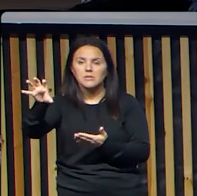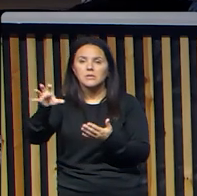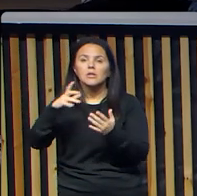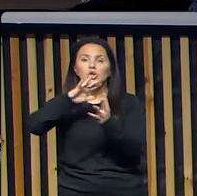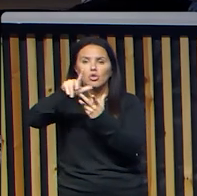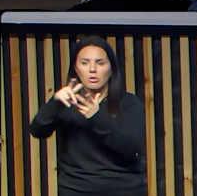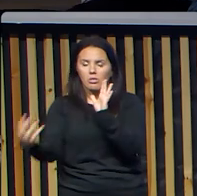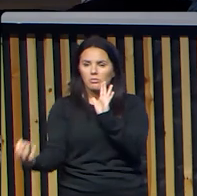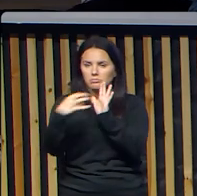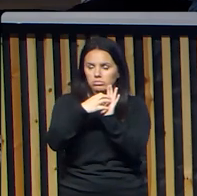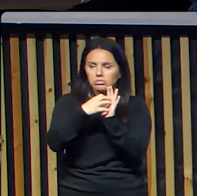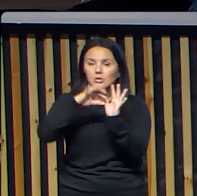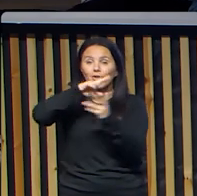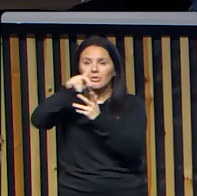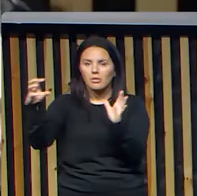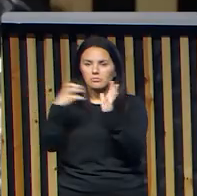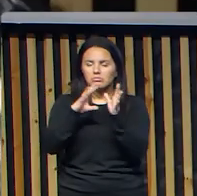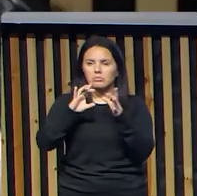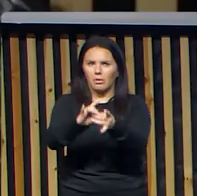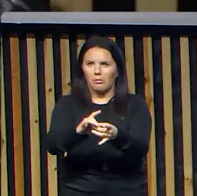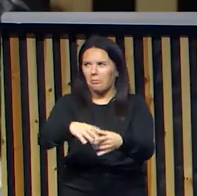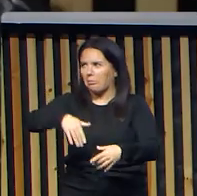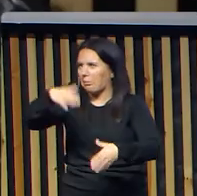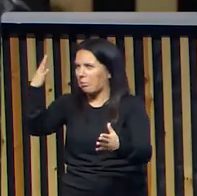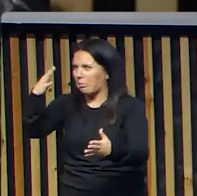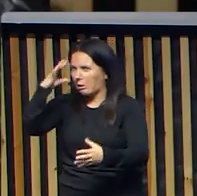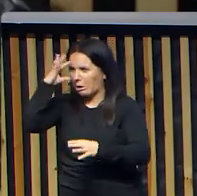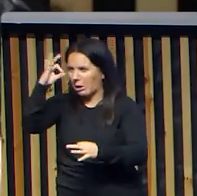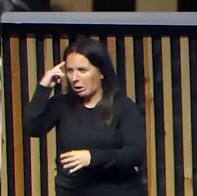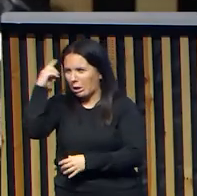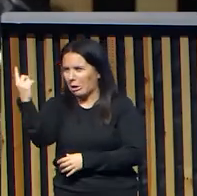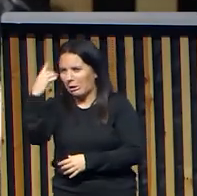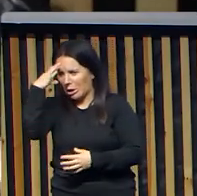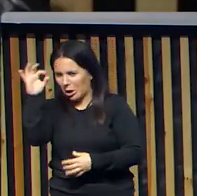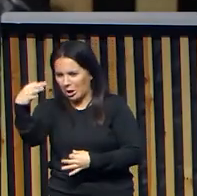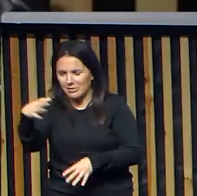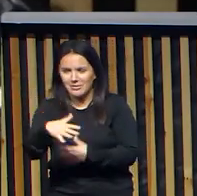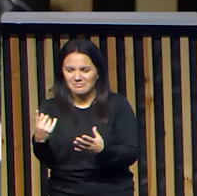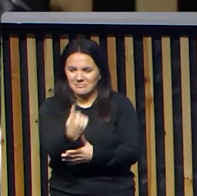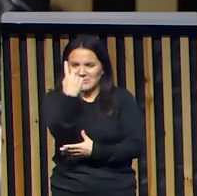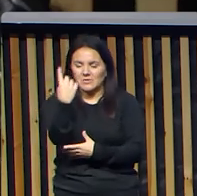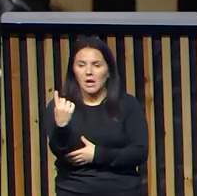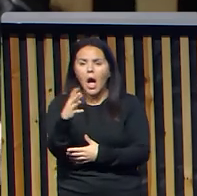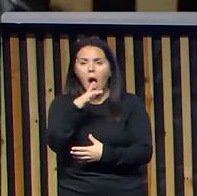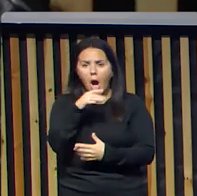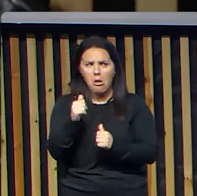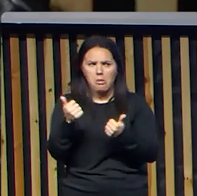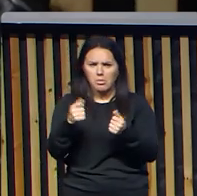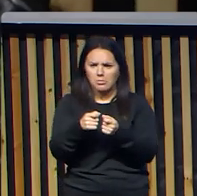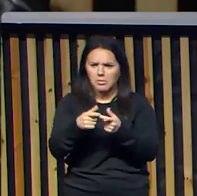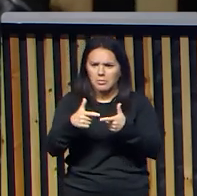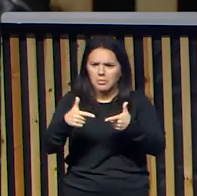hay muchos que tienen o bastantes que van saliendo en relación con porque me escribe esta institución tan